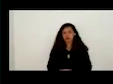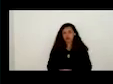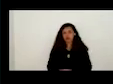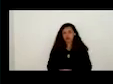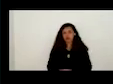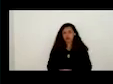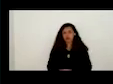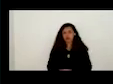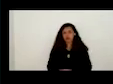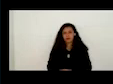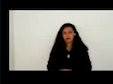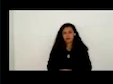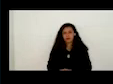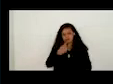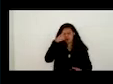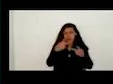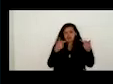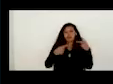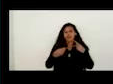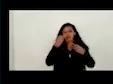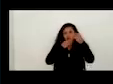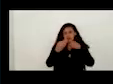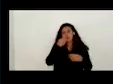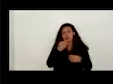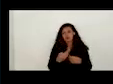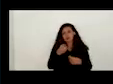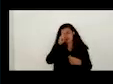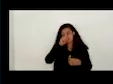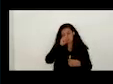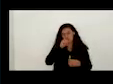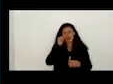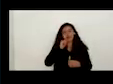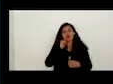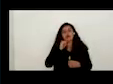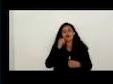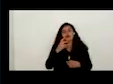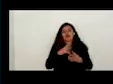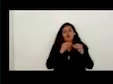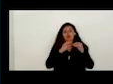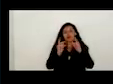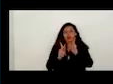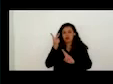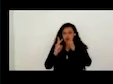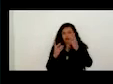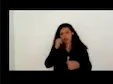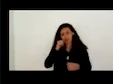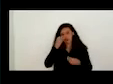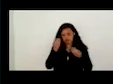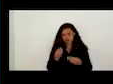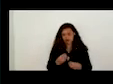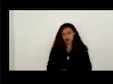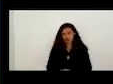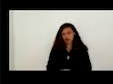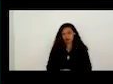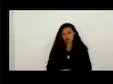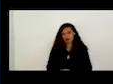darme todo el bien comer. Y pues, la recomendación sí ha sido pues muchas frutas y verduras, sobre todo las